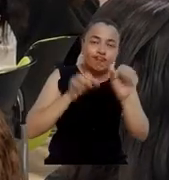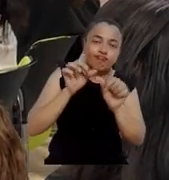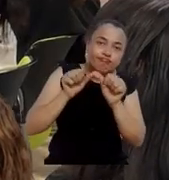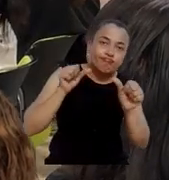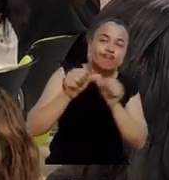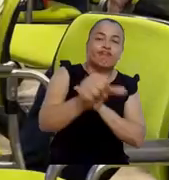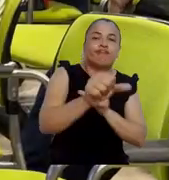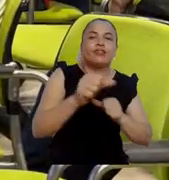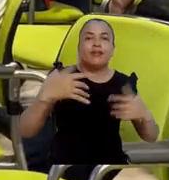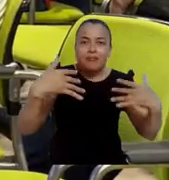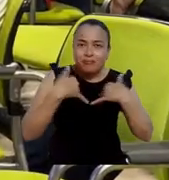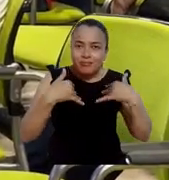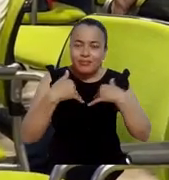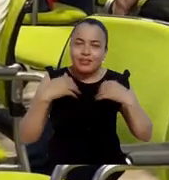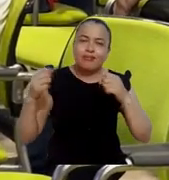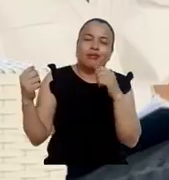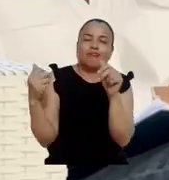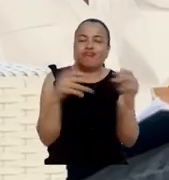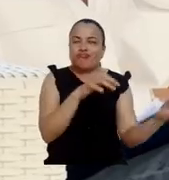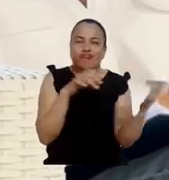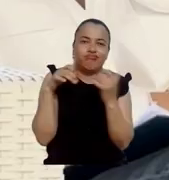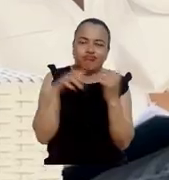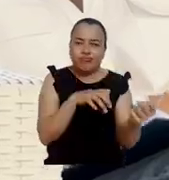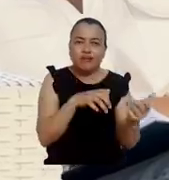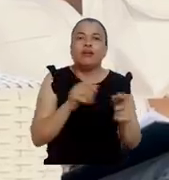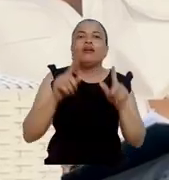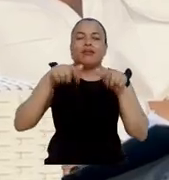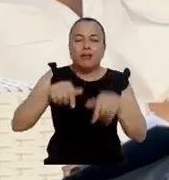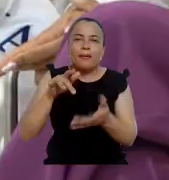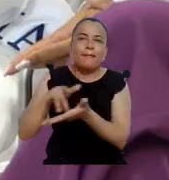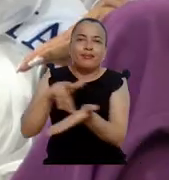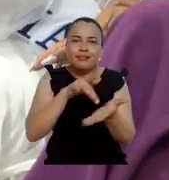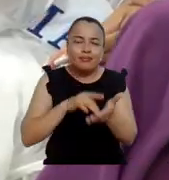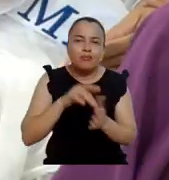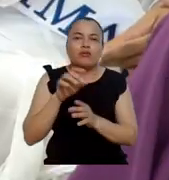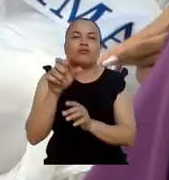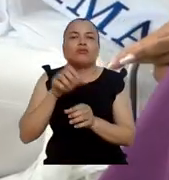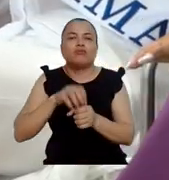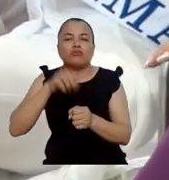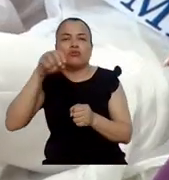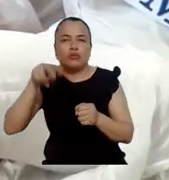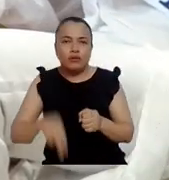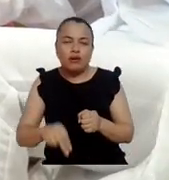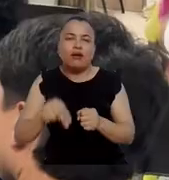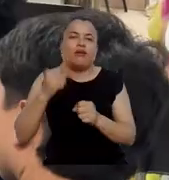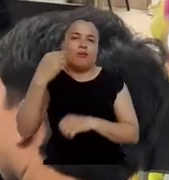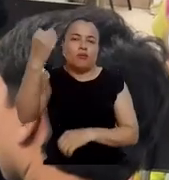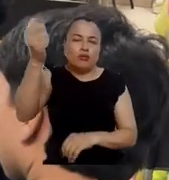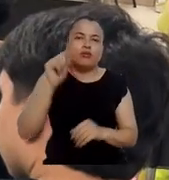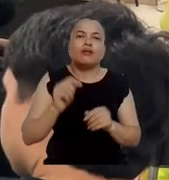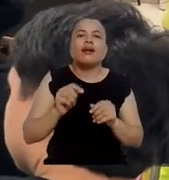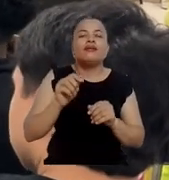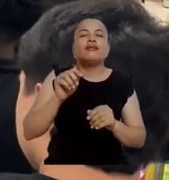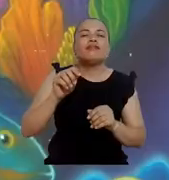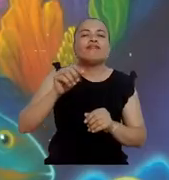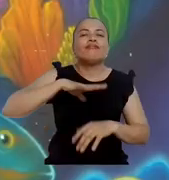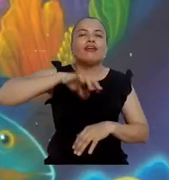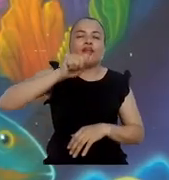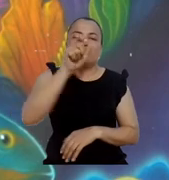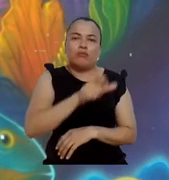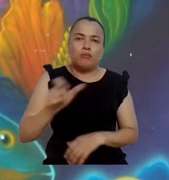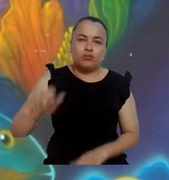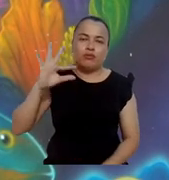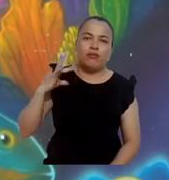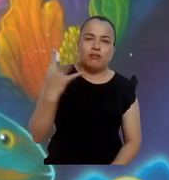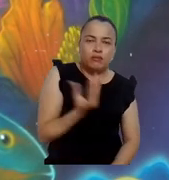del Conflicto Armado y Participación Ciudadana y Política, Derechos Laborales de las Personas Trans hicieron parte de la agenda. Estoy